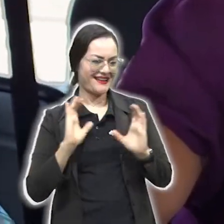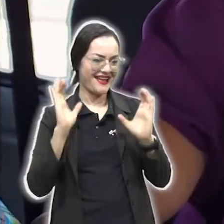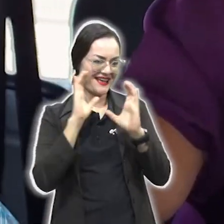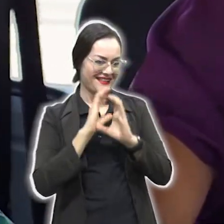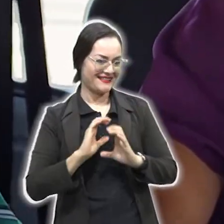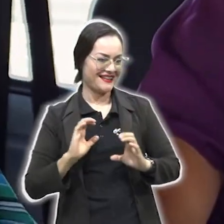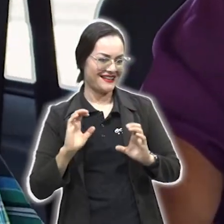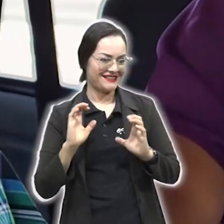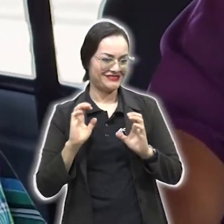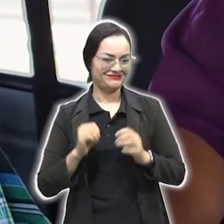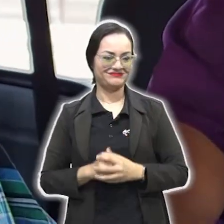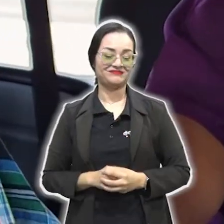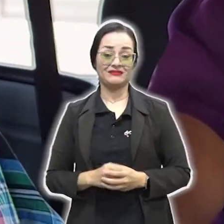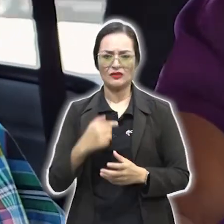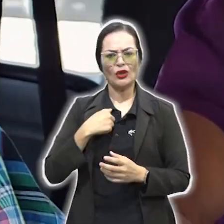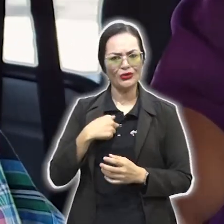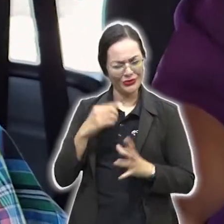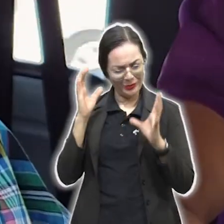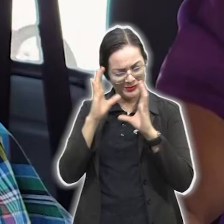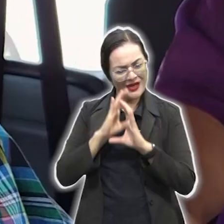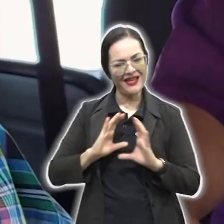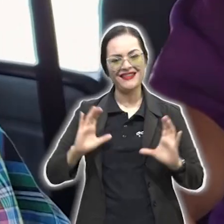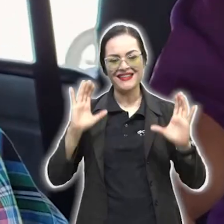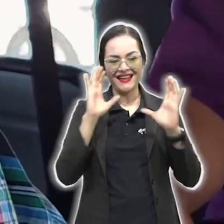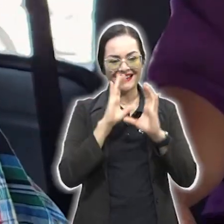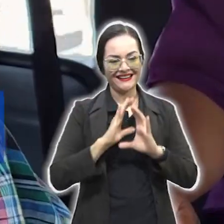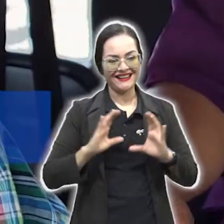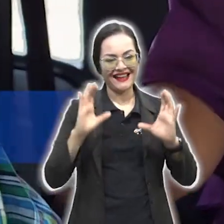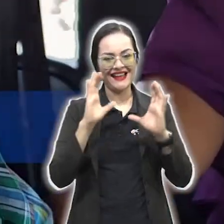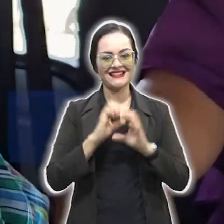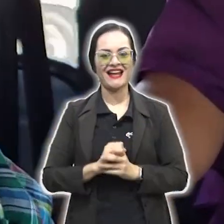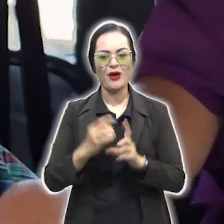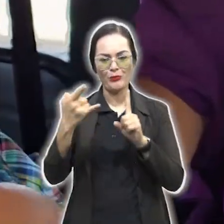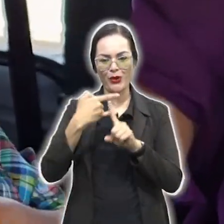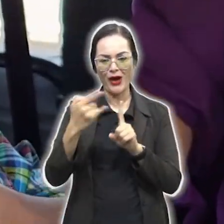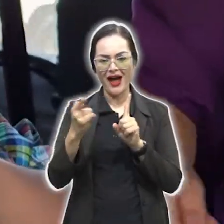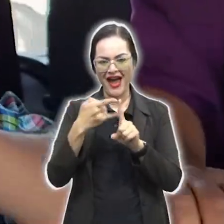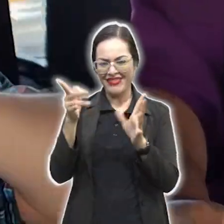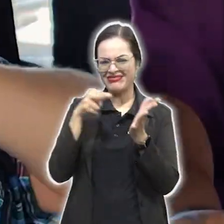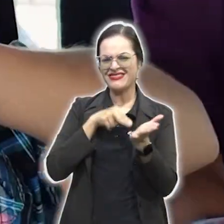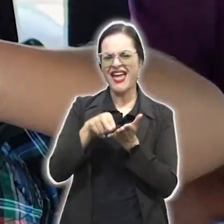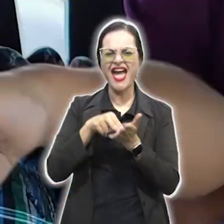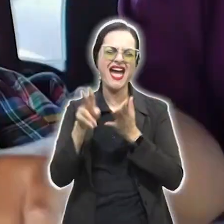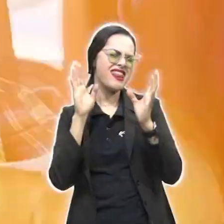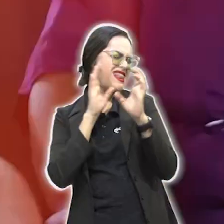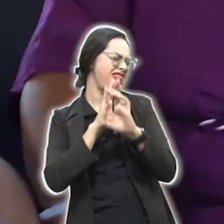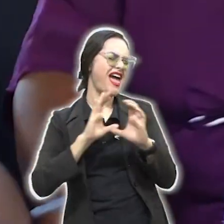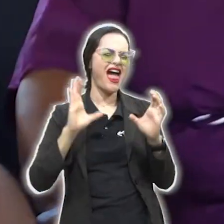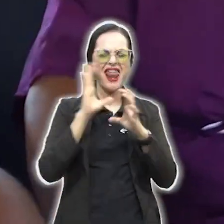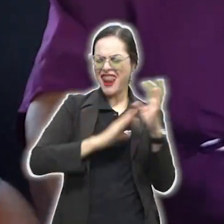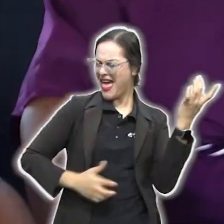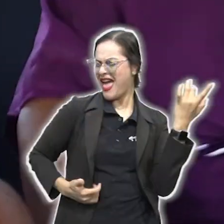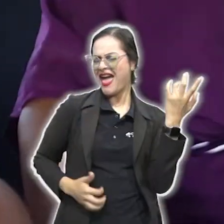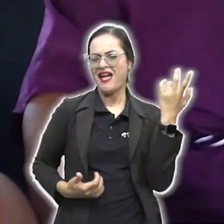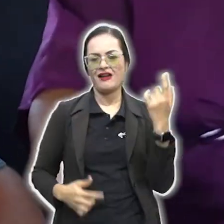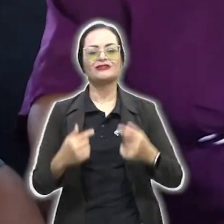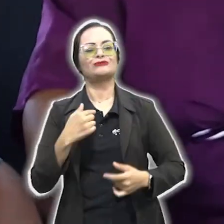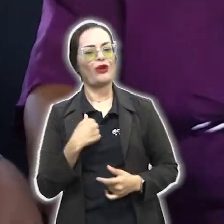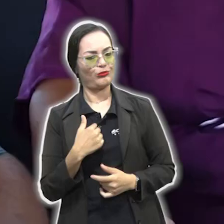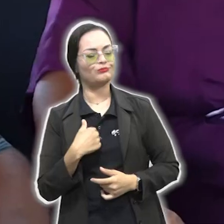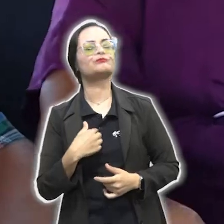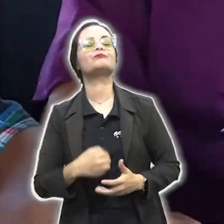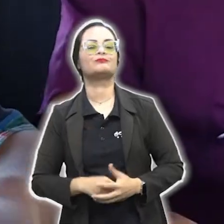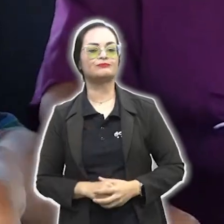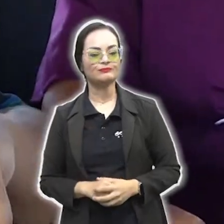y voy a cantar la puerta negra también. Ahorita vamos a ir